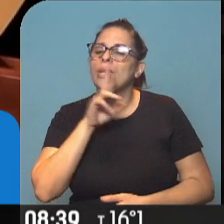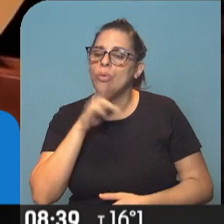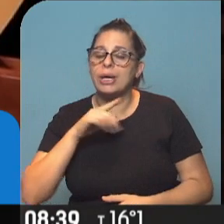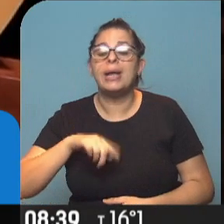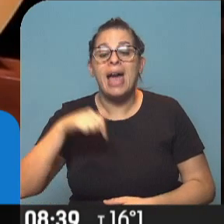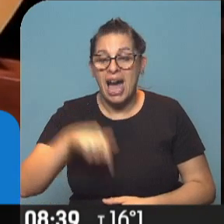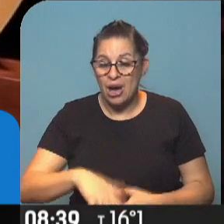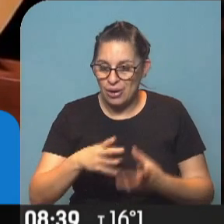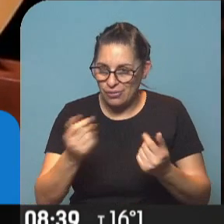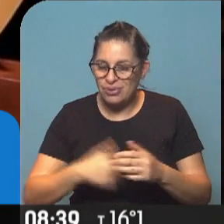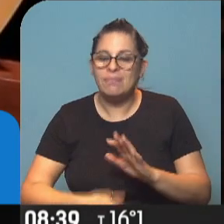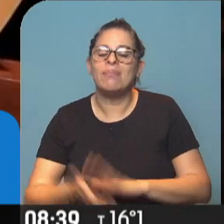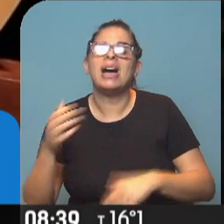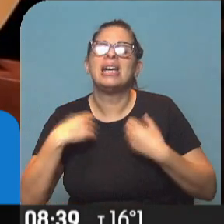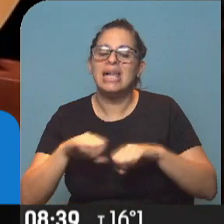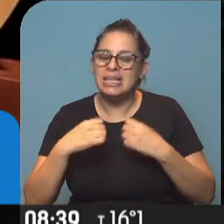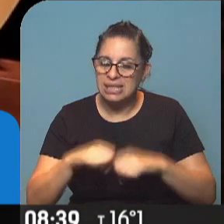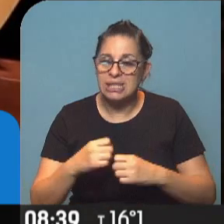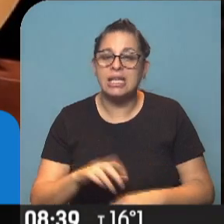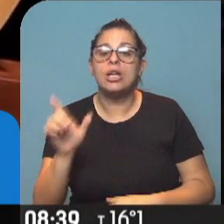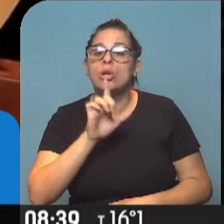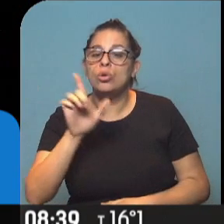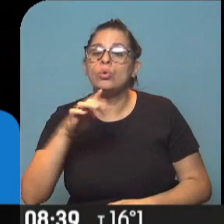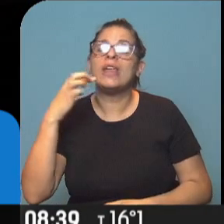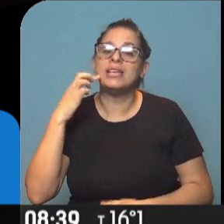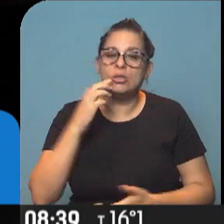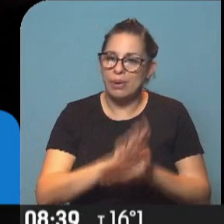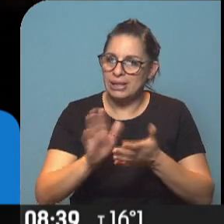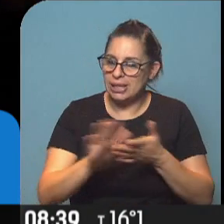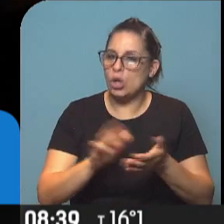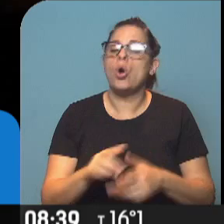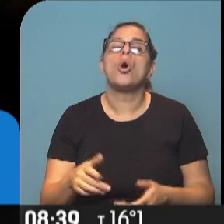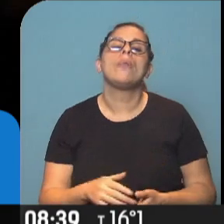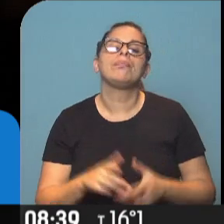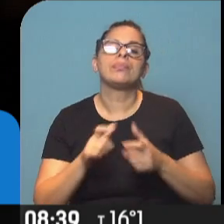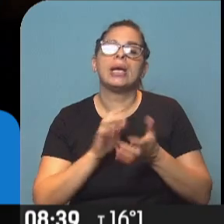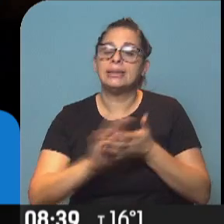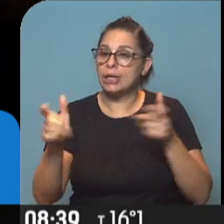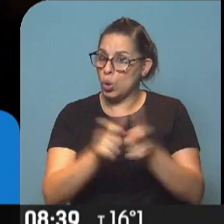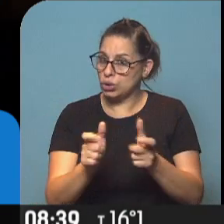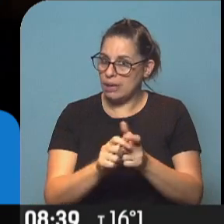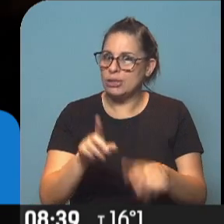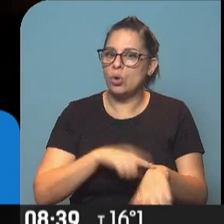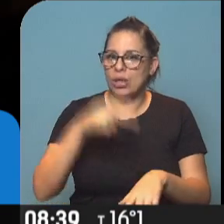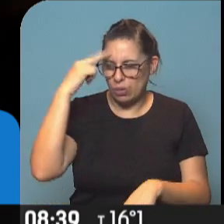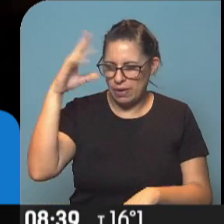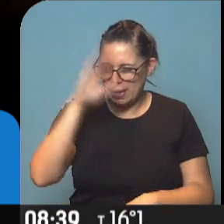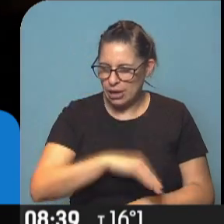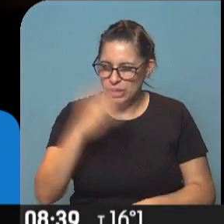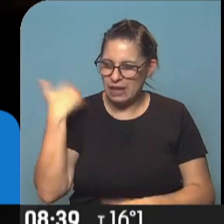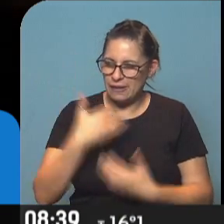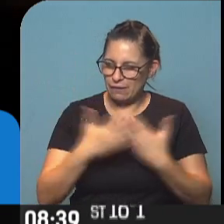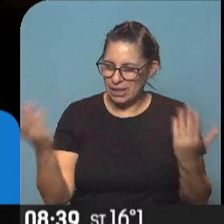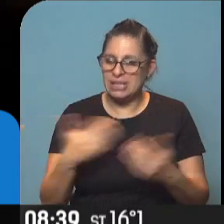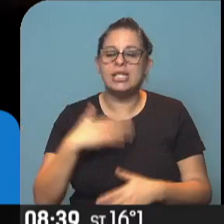desarrollar de cada rincón perroni con chicos rastreamos ahora el lunes 19 a las 21 y no feliz el otro día hicimos esto una